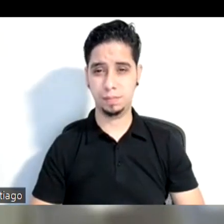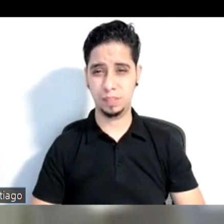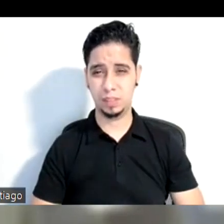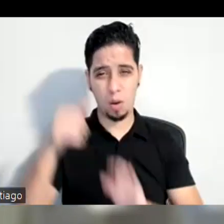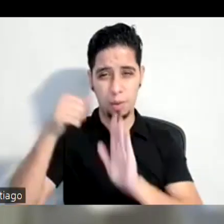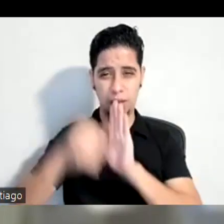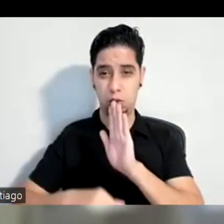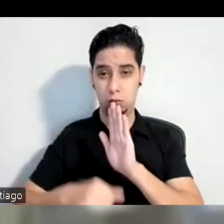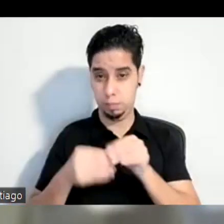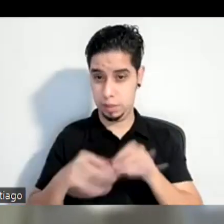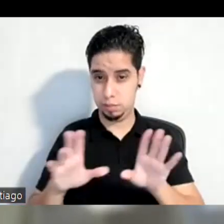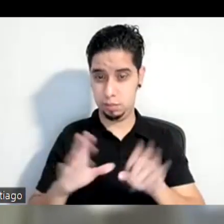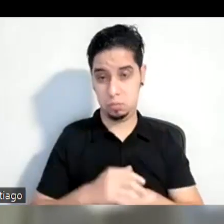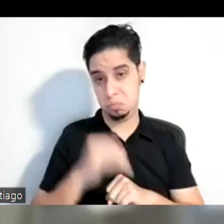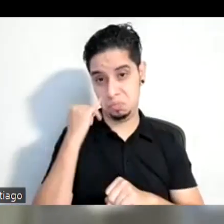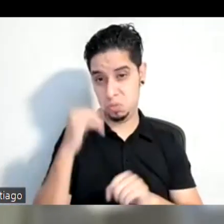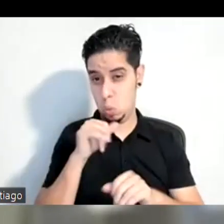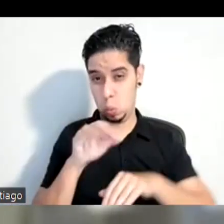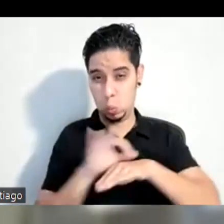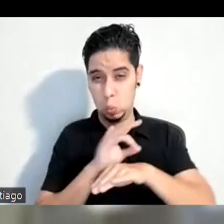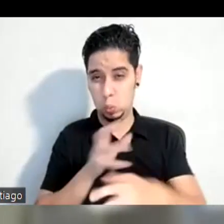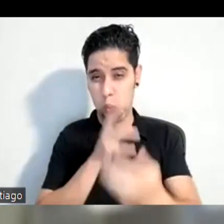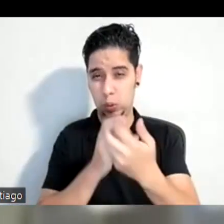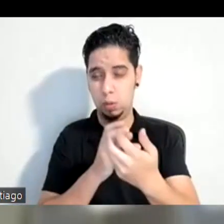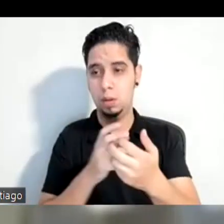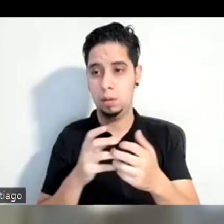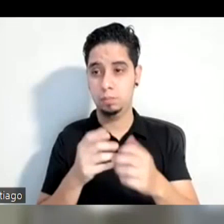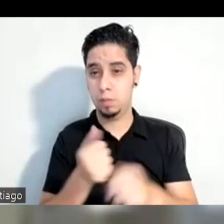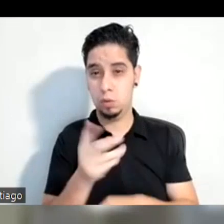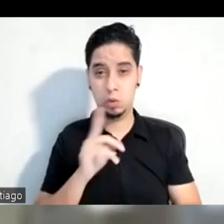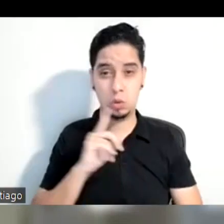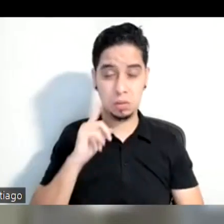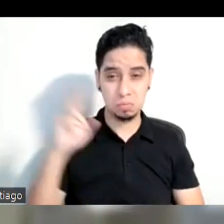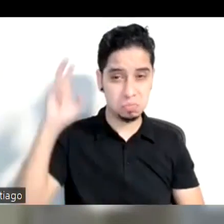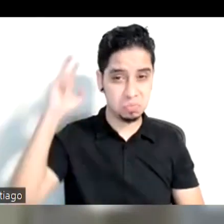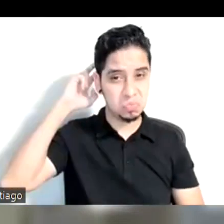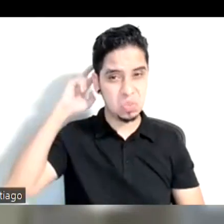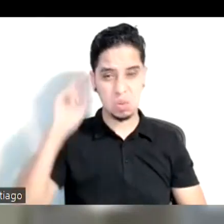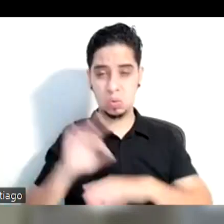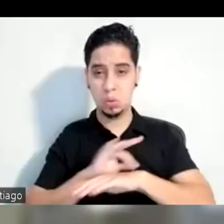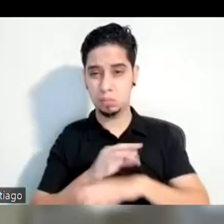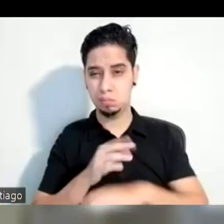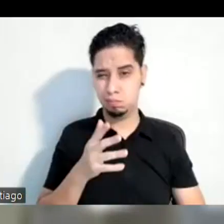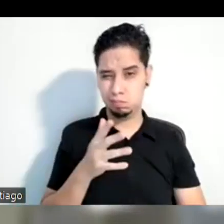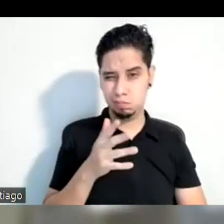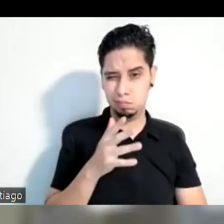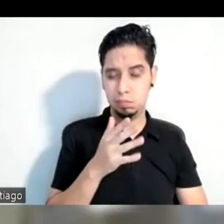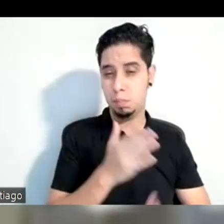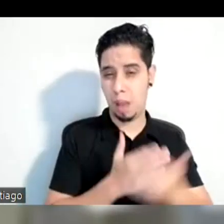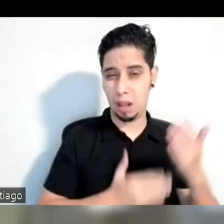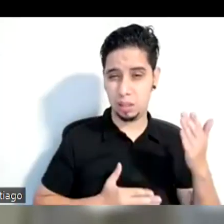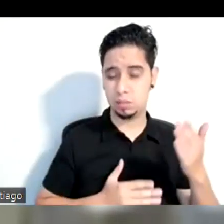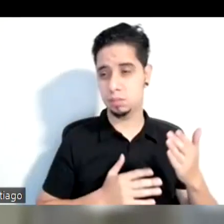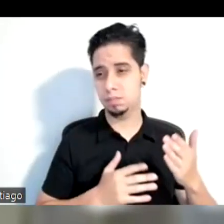funciona. Pues sí, si no te funciona. Y de hecho, hay sordos que le han funcionado parcialmente, no le han funcionado